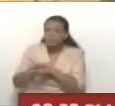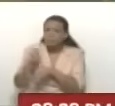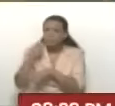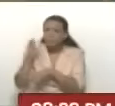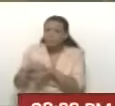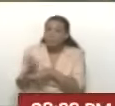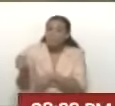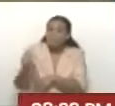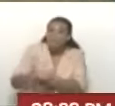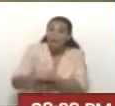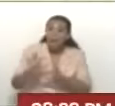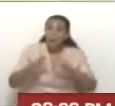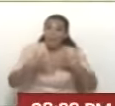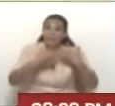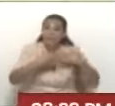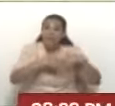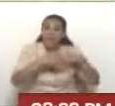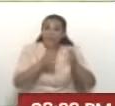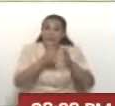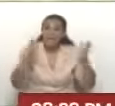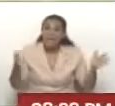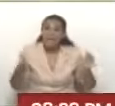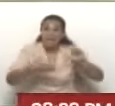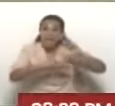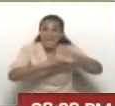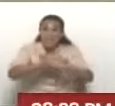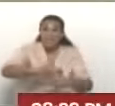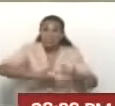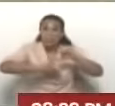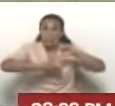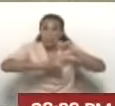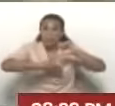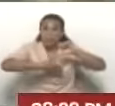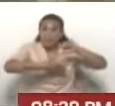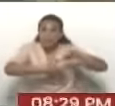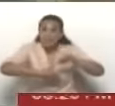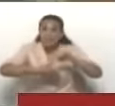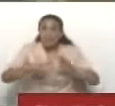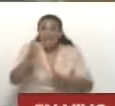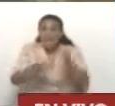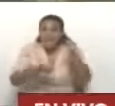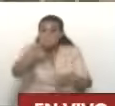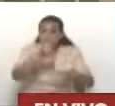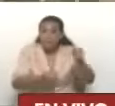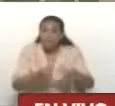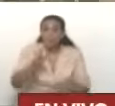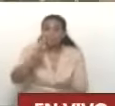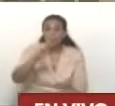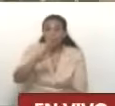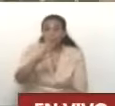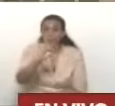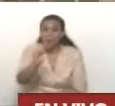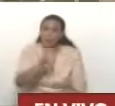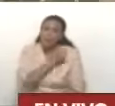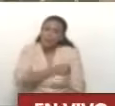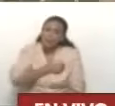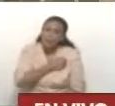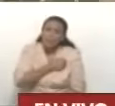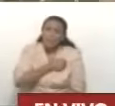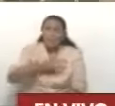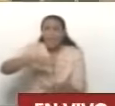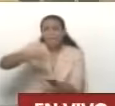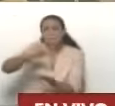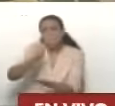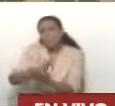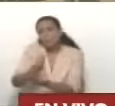De paso es la fábrica más grande de Sudamérica de leche de búfala. Y lamentablemente creo que en Monagas muy